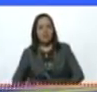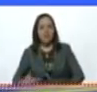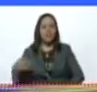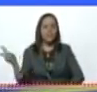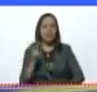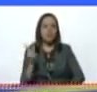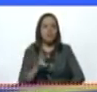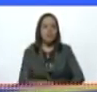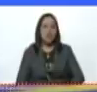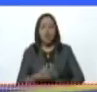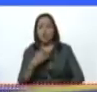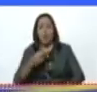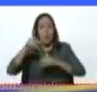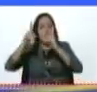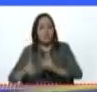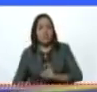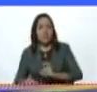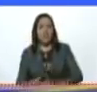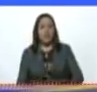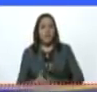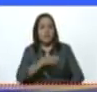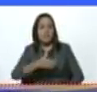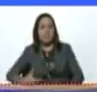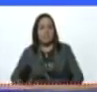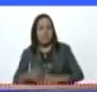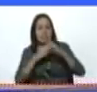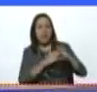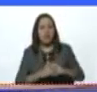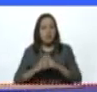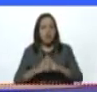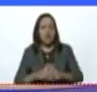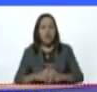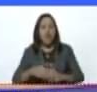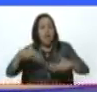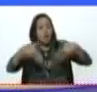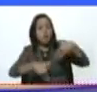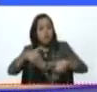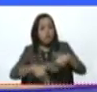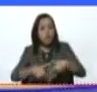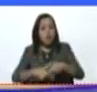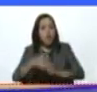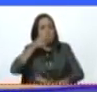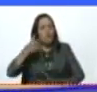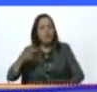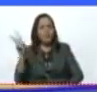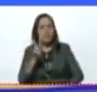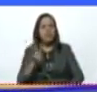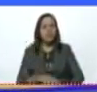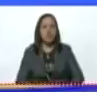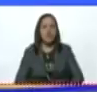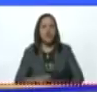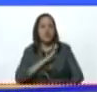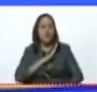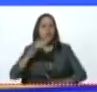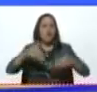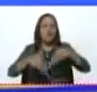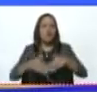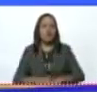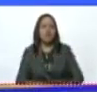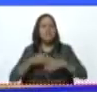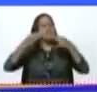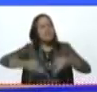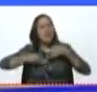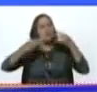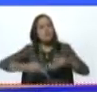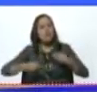República no lo designa el presidente de Estados Unidos, lo elige el pueblo de Venezuela en voto popular. Siempre ha